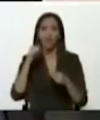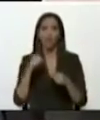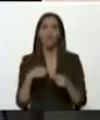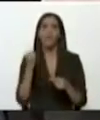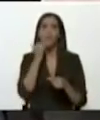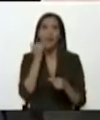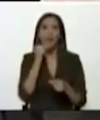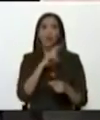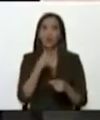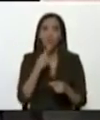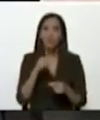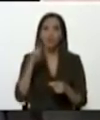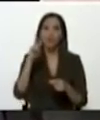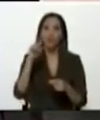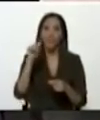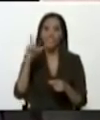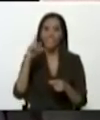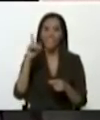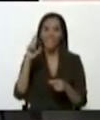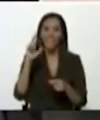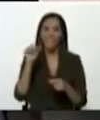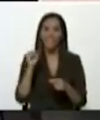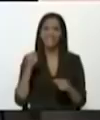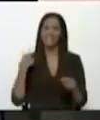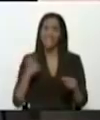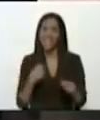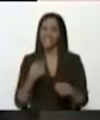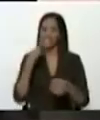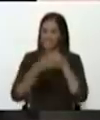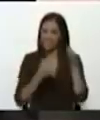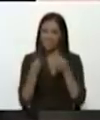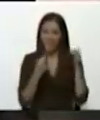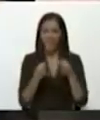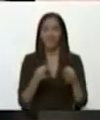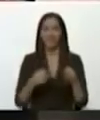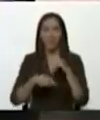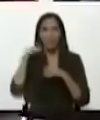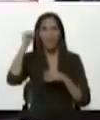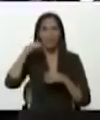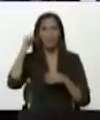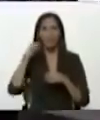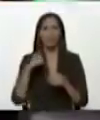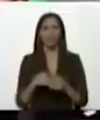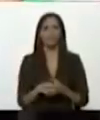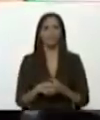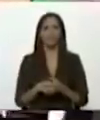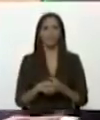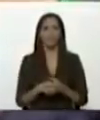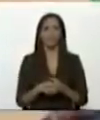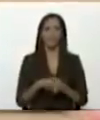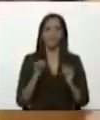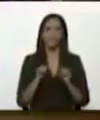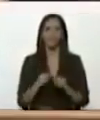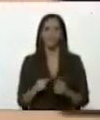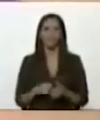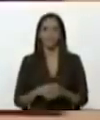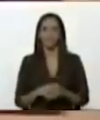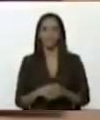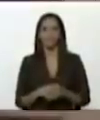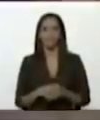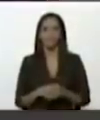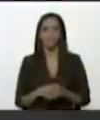Mango no ha dicho lo de Valladares. Valladares, qué importante. Tiene que salir lo de Valladares. Y vamos al video. Y está ligado al sionismo. Así mismo.